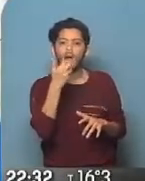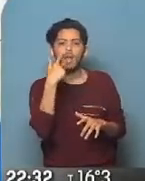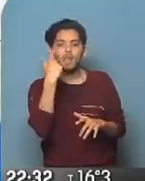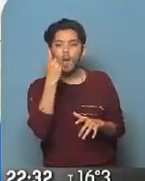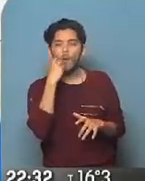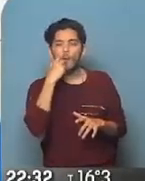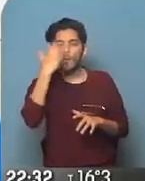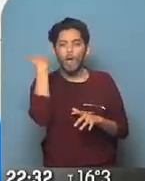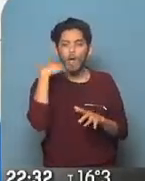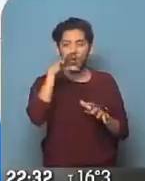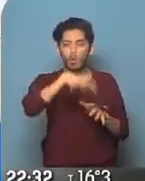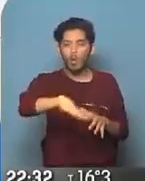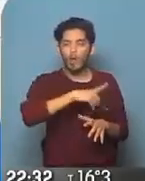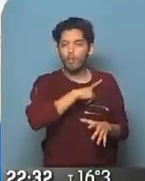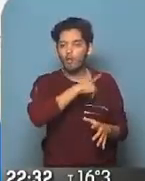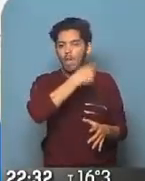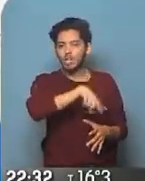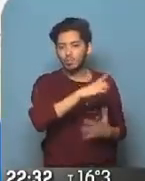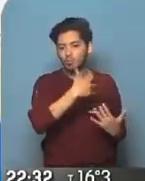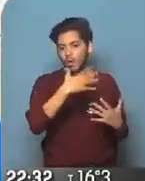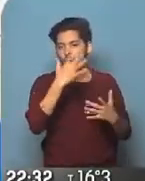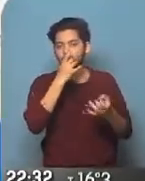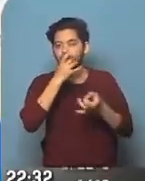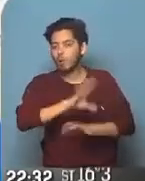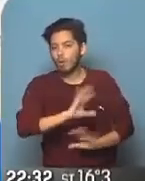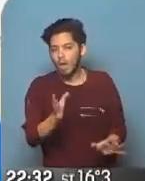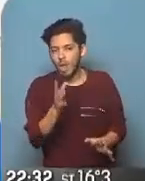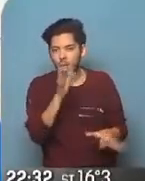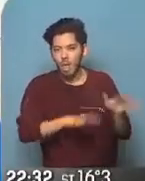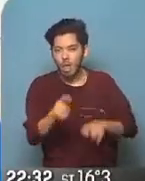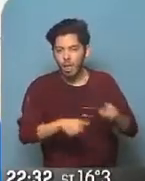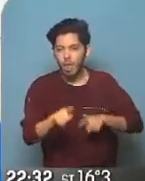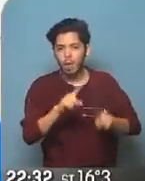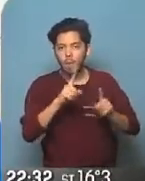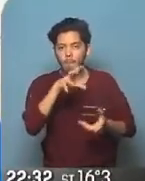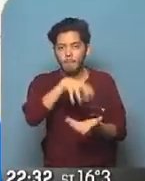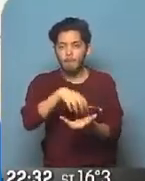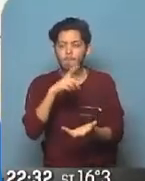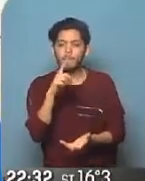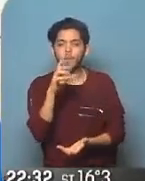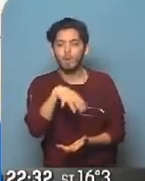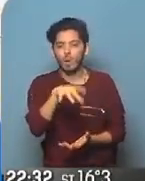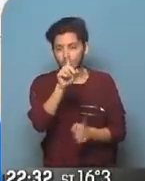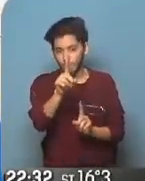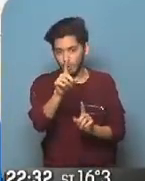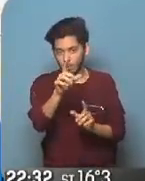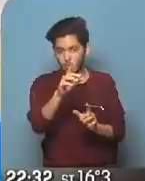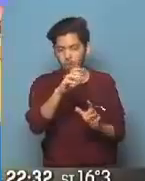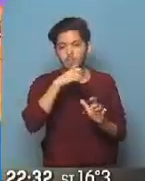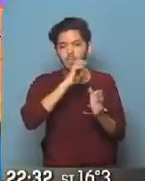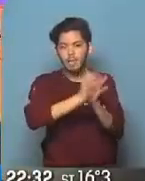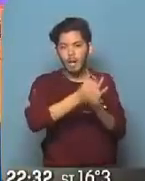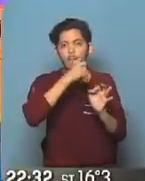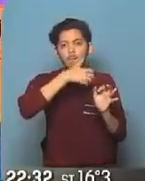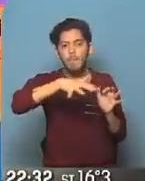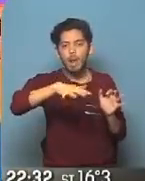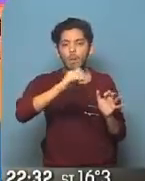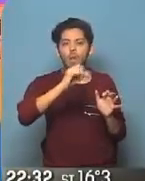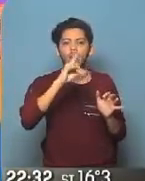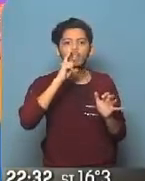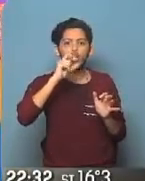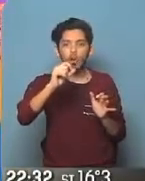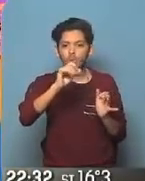puntos en los que se prevé que Moscú despliegue misiles de rango intermedio es el enclave de Kaliningrado, sobre el mar Báltico, lo que dejaría